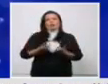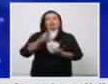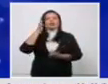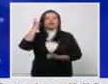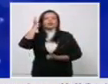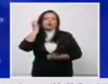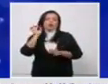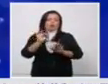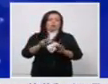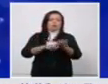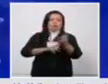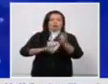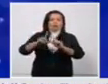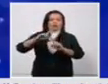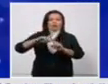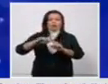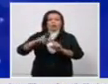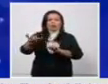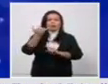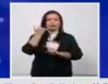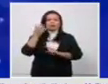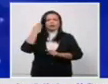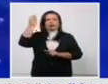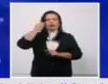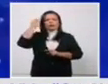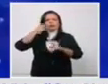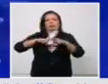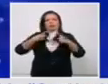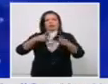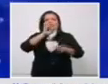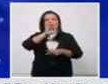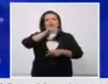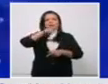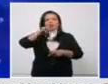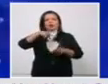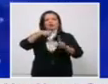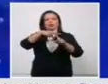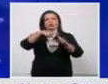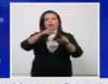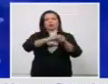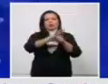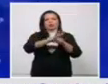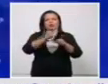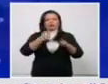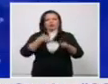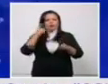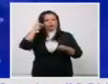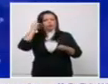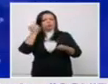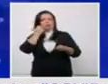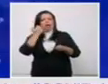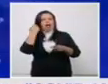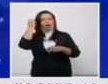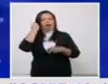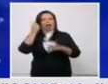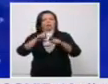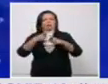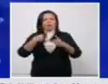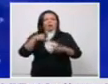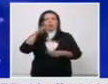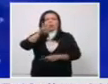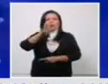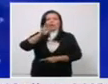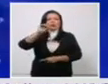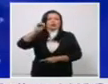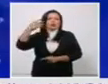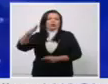son 15, pero realmente contrariada, y eso hace que adopten medidas todavía más importante. Hoy no tenemos preguntas, doctor,